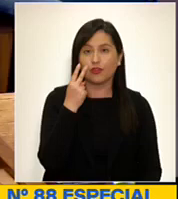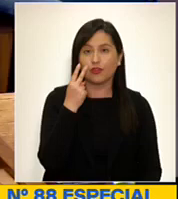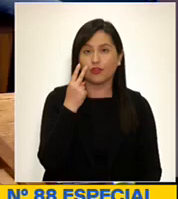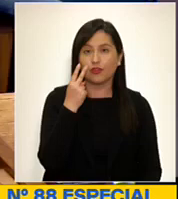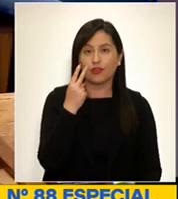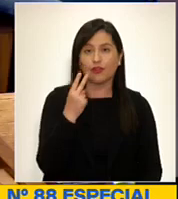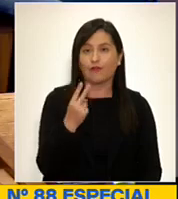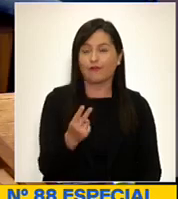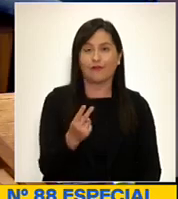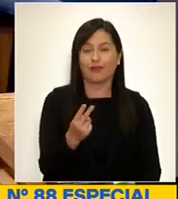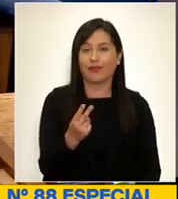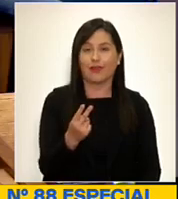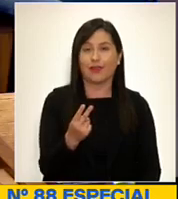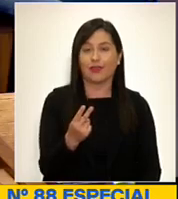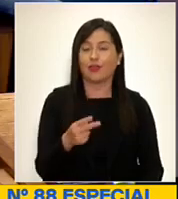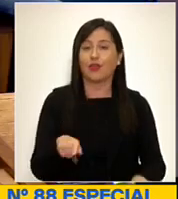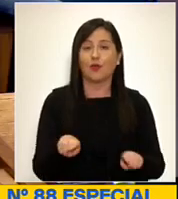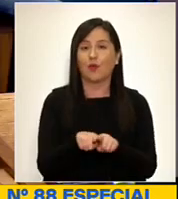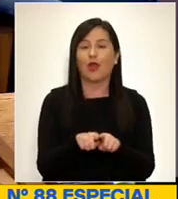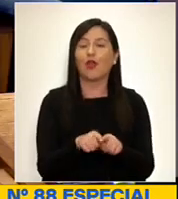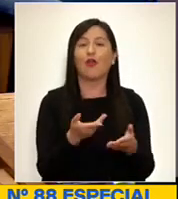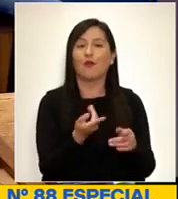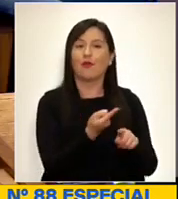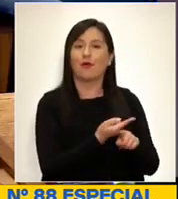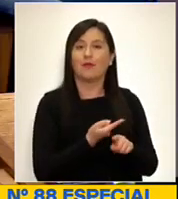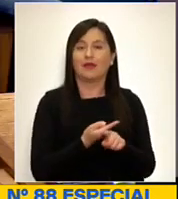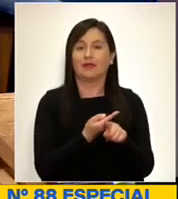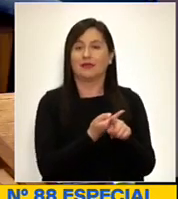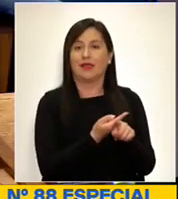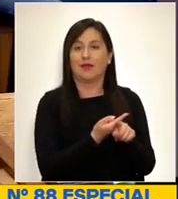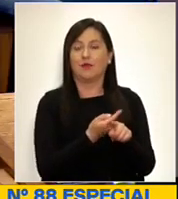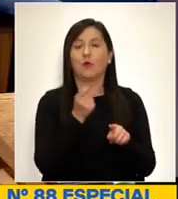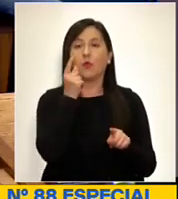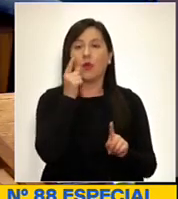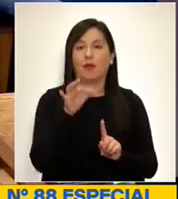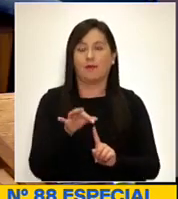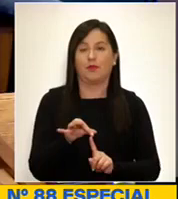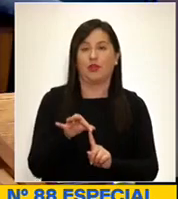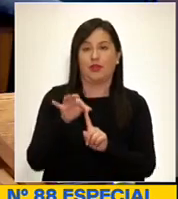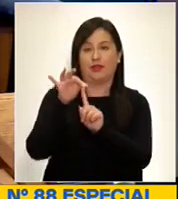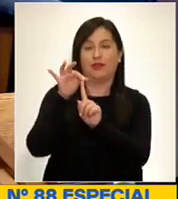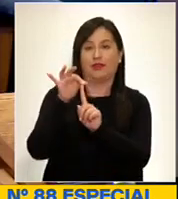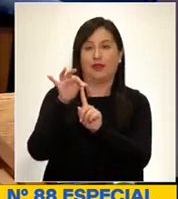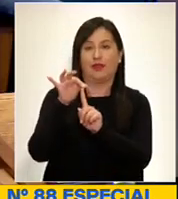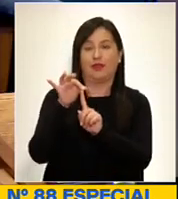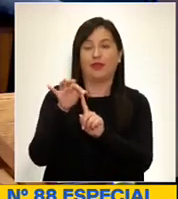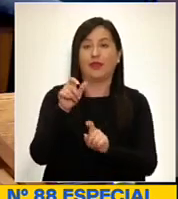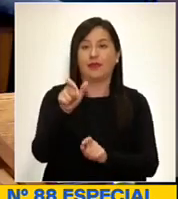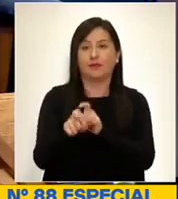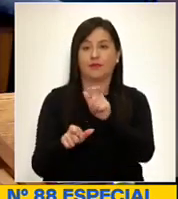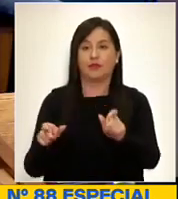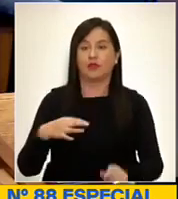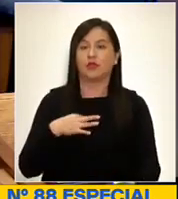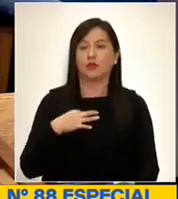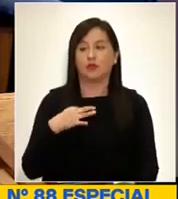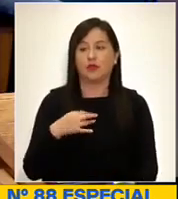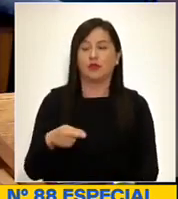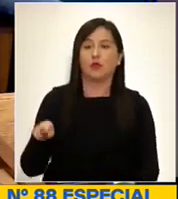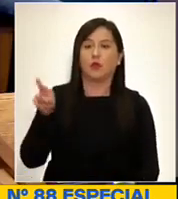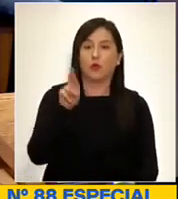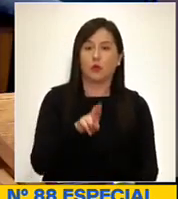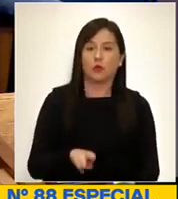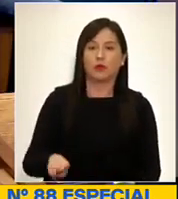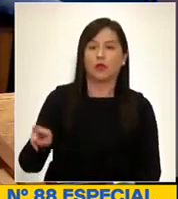contundencia que probablemente discutamos otro lo que son hoy día las prioridades que la ciudadanía una y otra vez nos